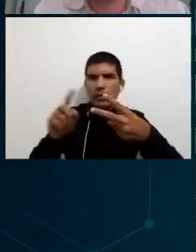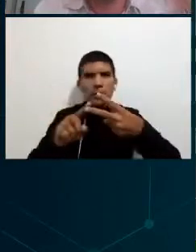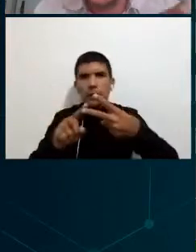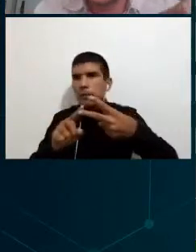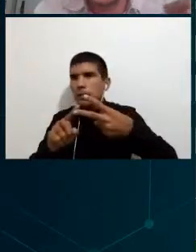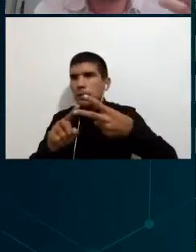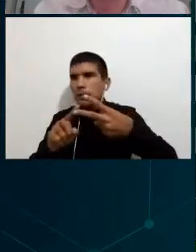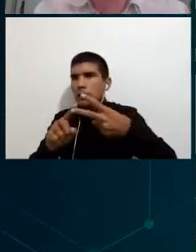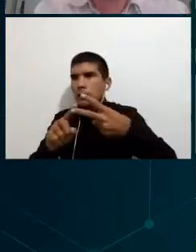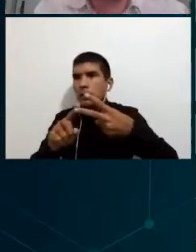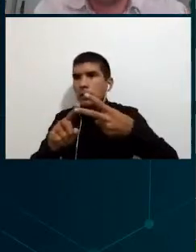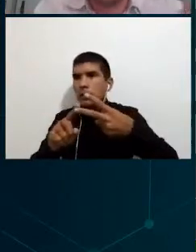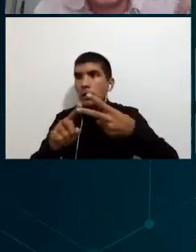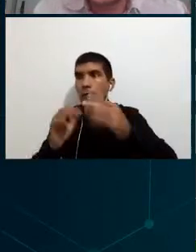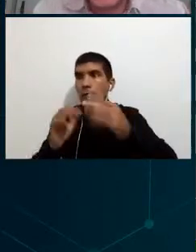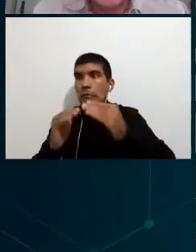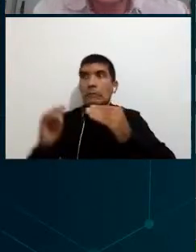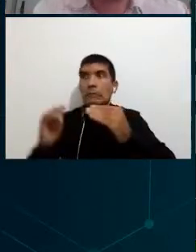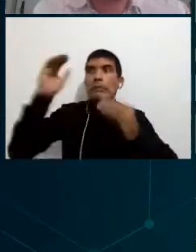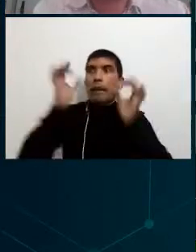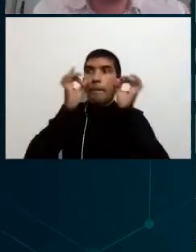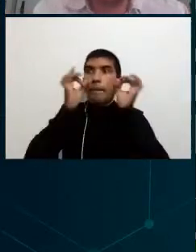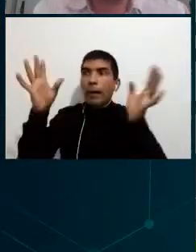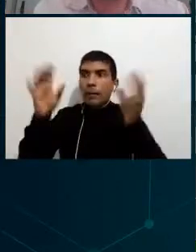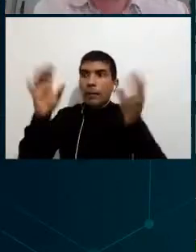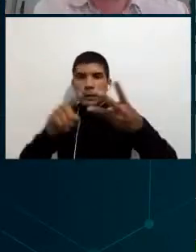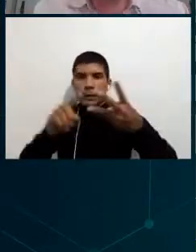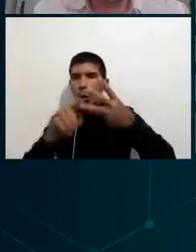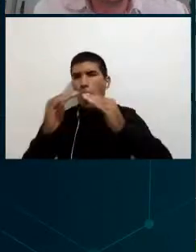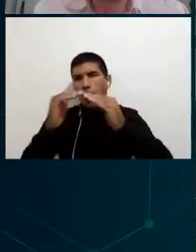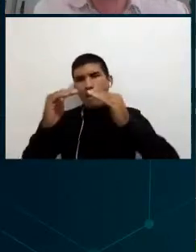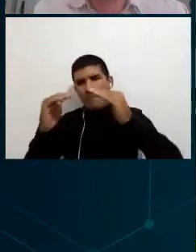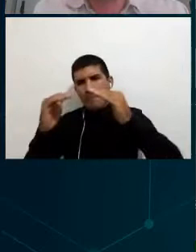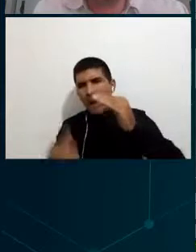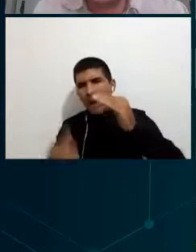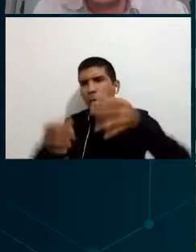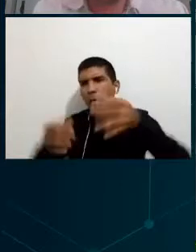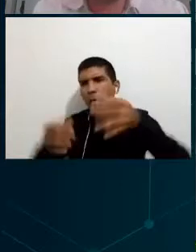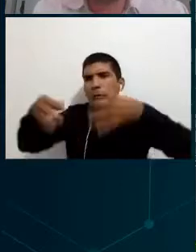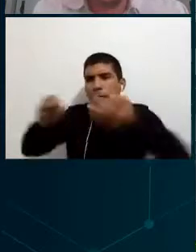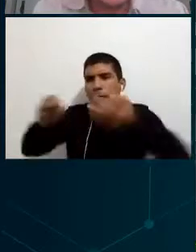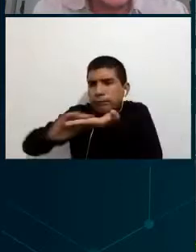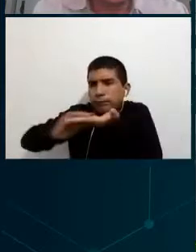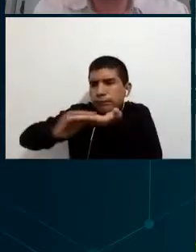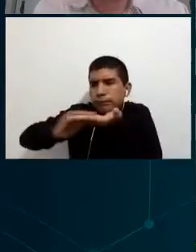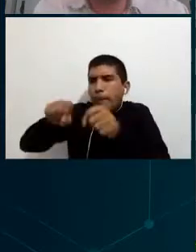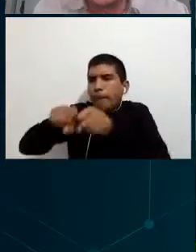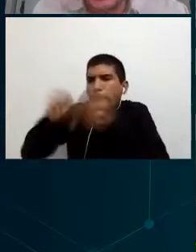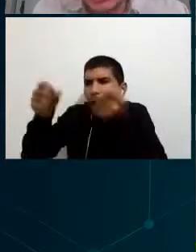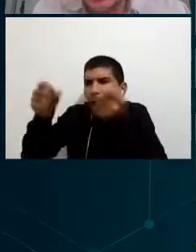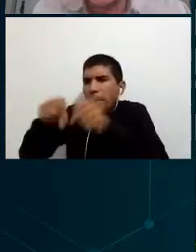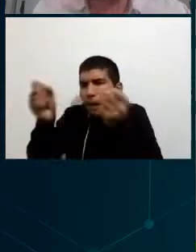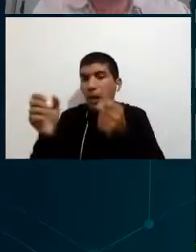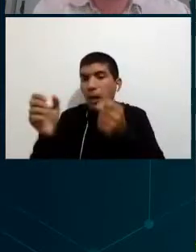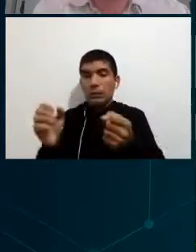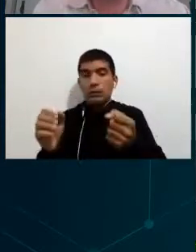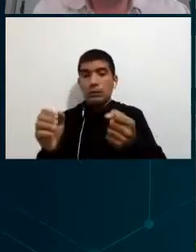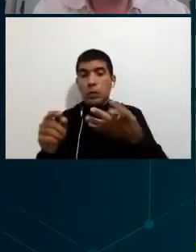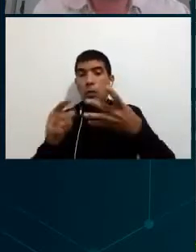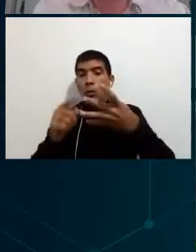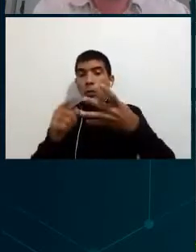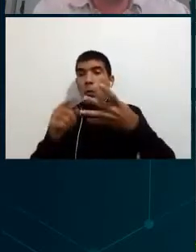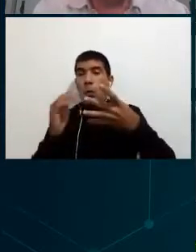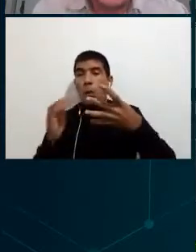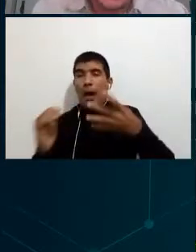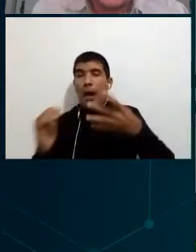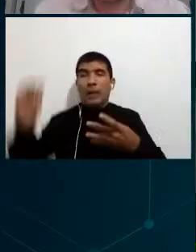fallas externas, ¿cierto? Para esos casos evaluamos condiciones de pérdida del canal, switcheos en los